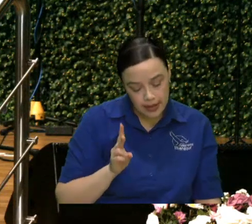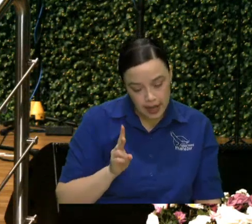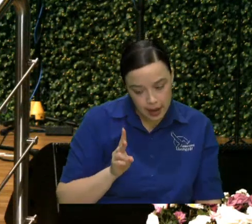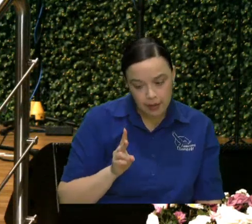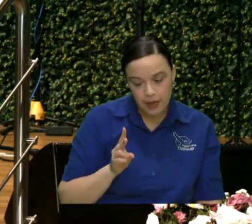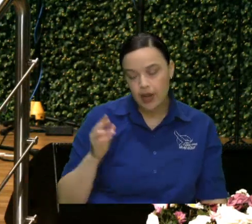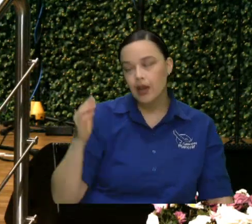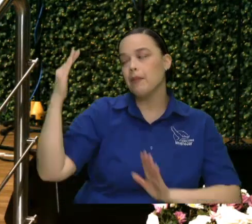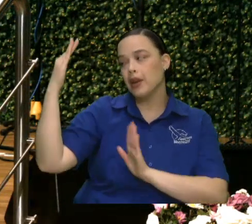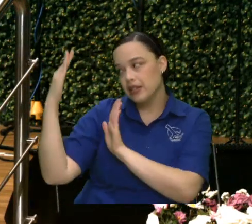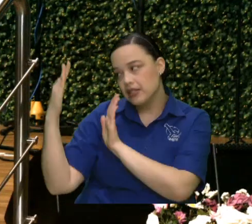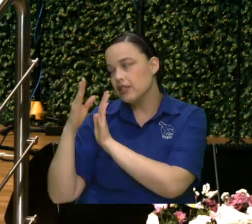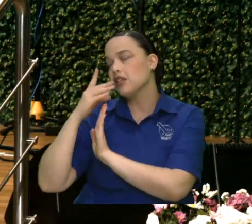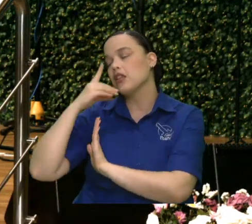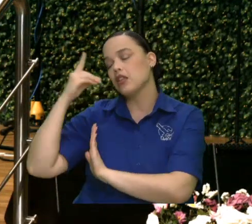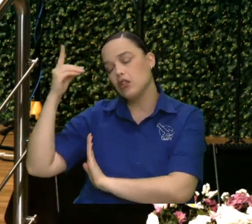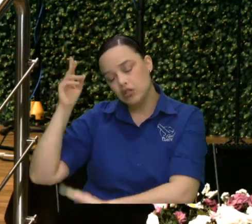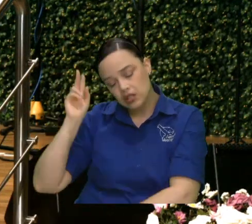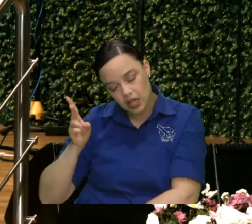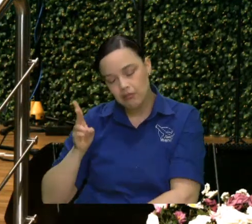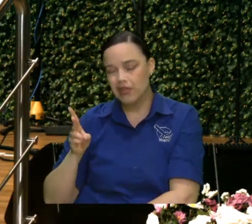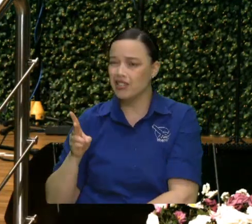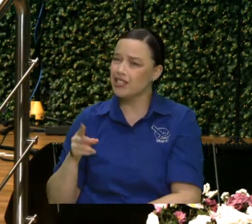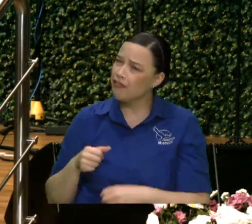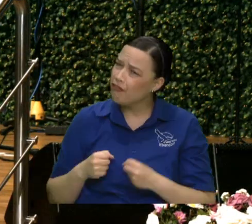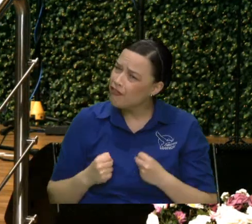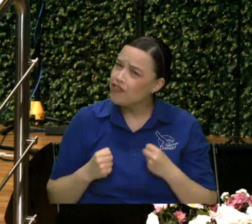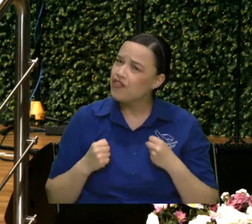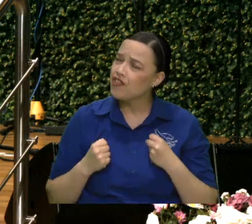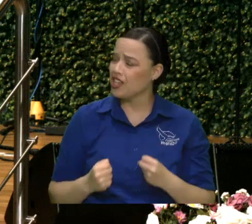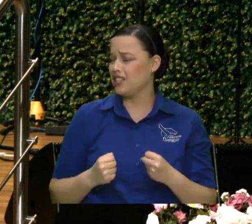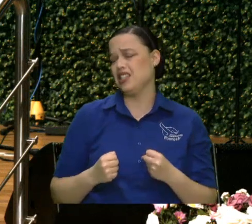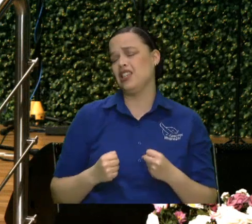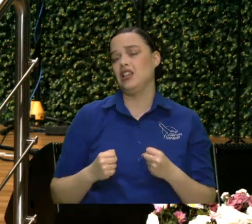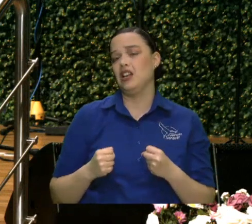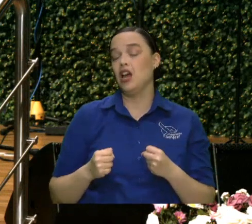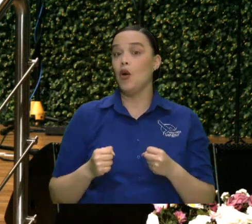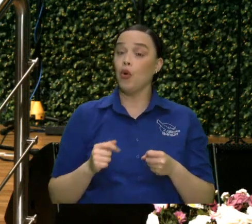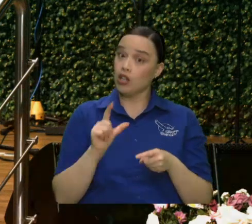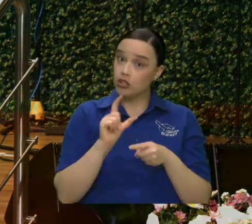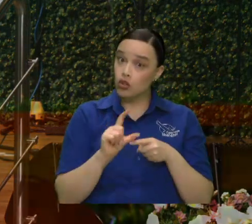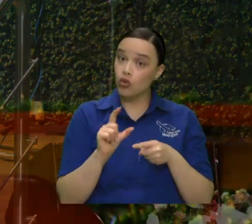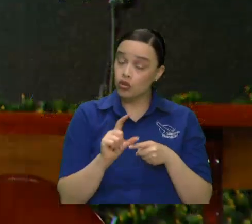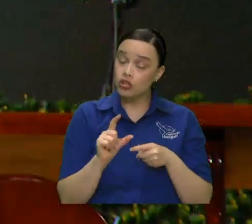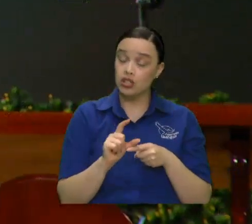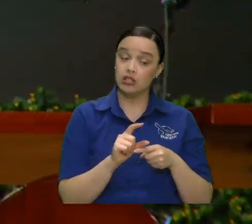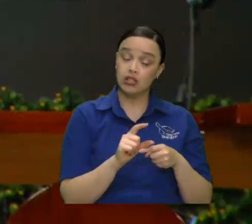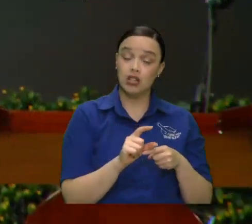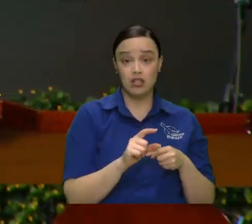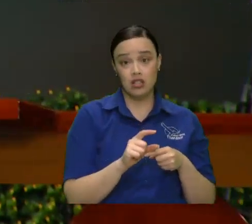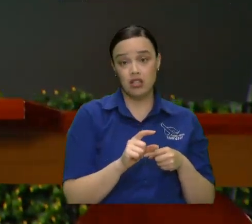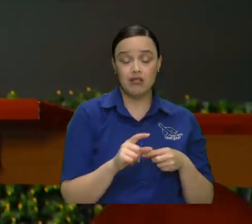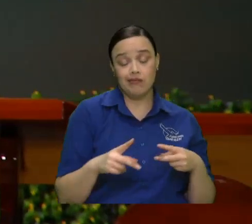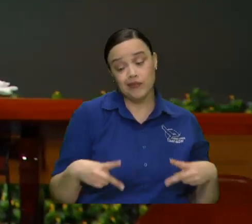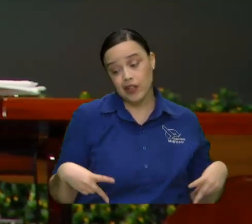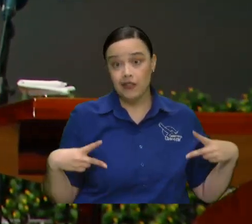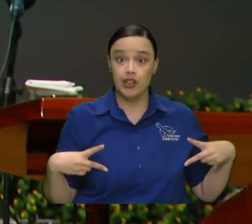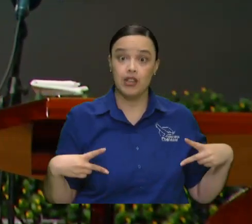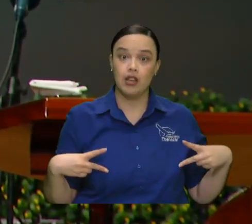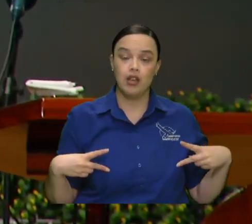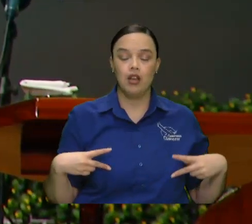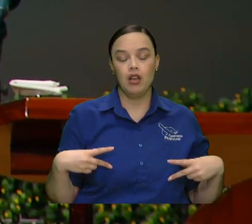pero a veces cuesta a veces hermano el trajín de la vida él solo nos hace pensar llegar a la casa